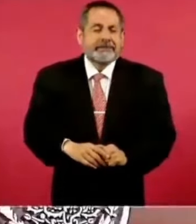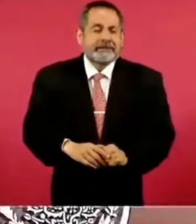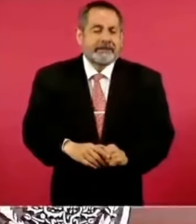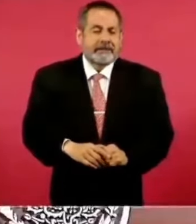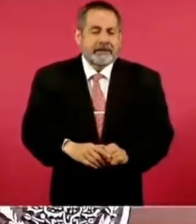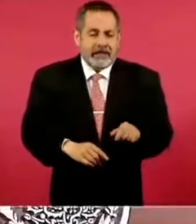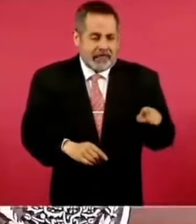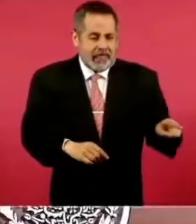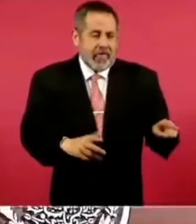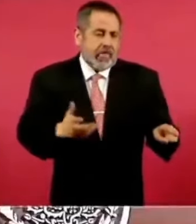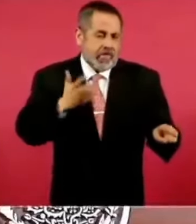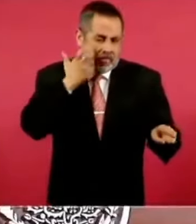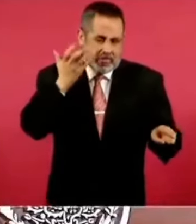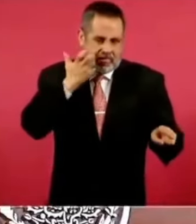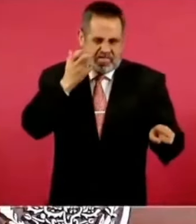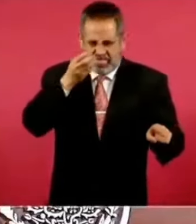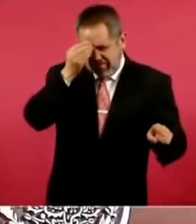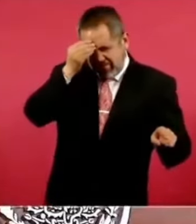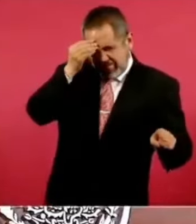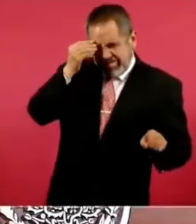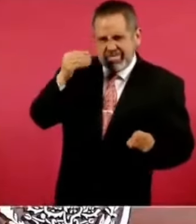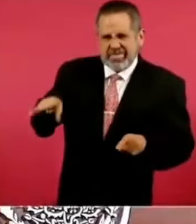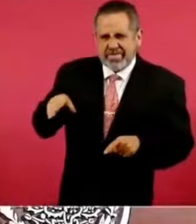¿O era una política deliberada